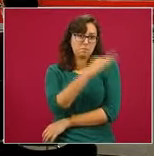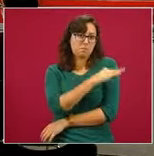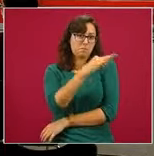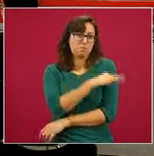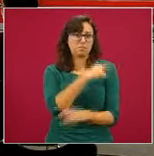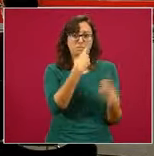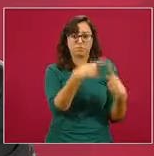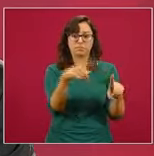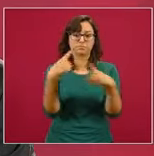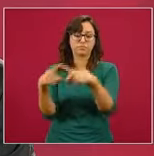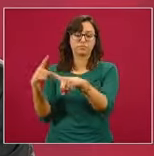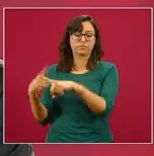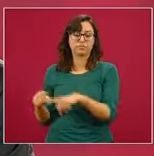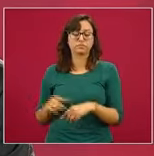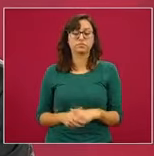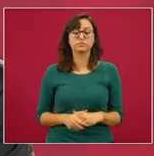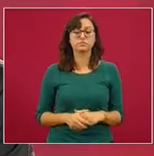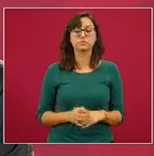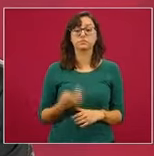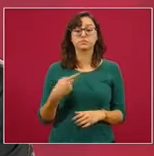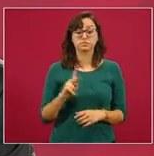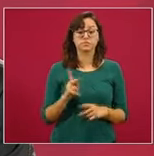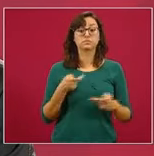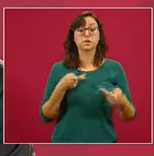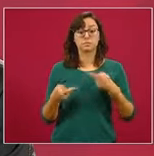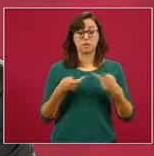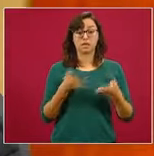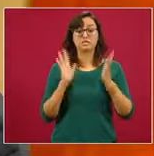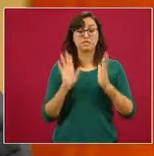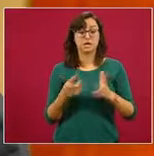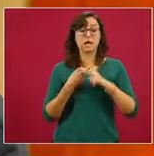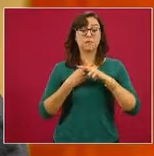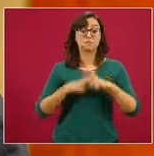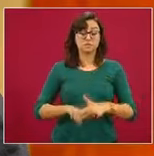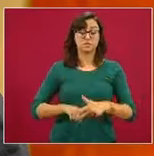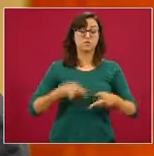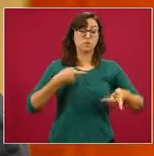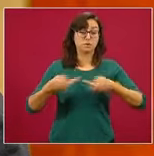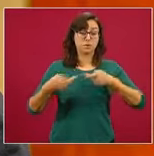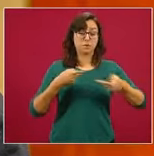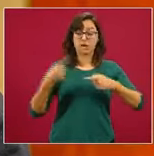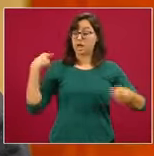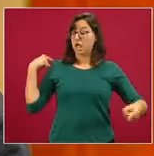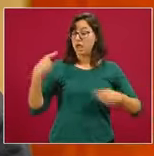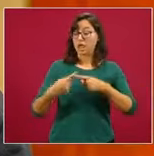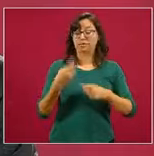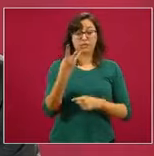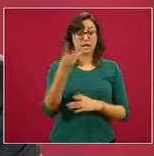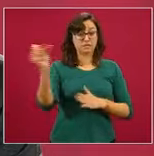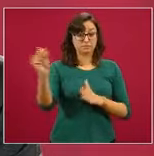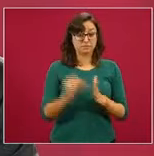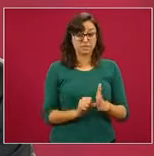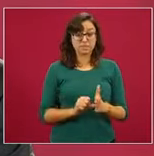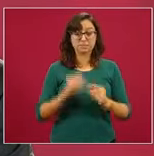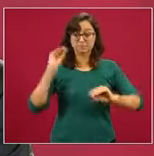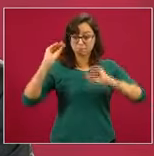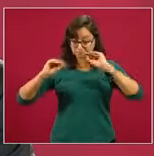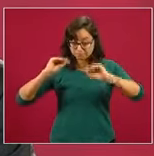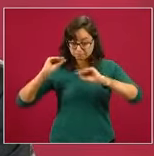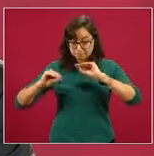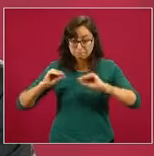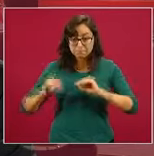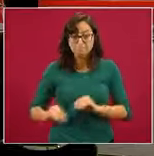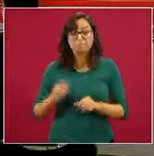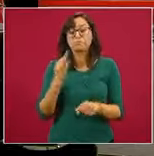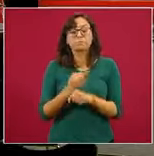distintas vacunas. Pero el plan lo arrancamos hace más de 3 meses para diseñar, y hasta el momento solo con base